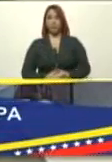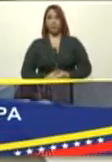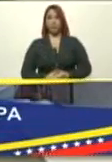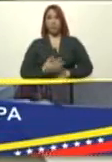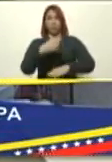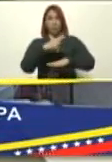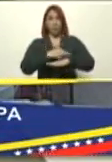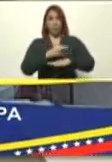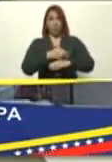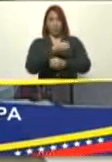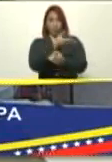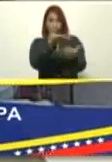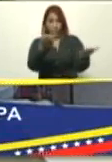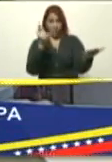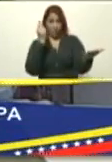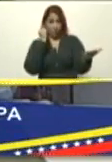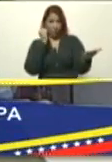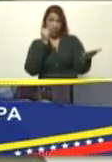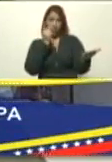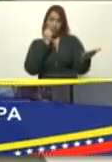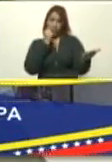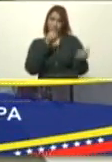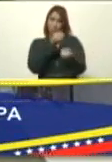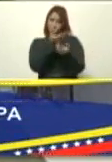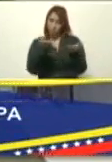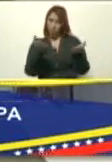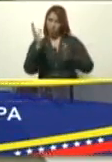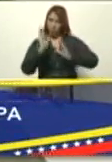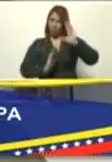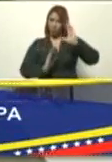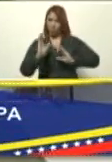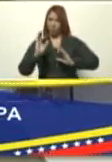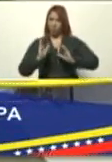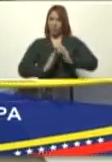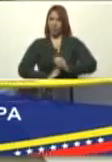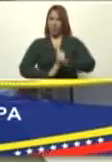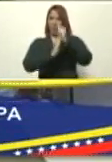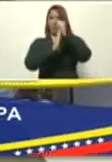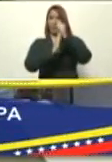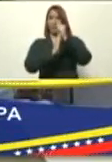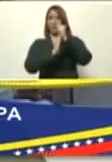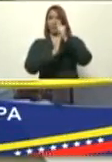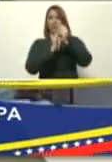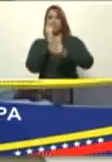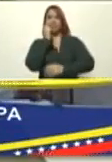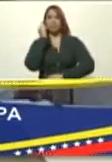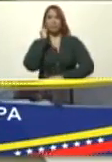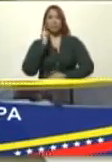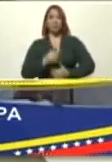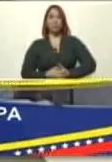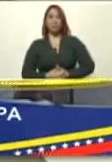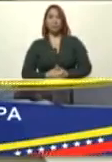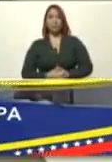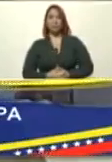Doctores, doctoras presentes, científicos presentes, líderes y lideresas,